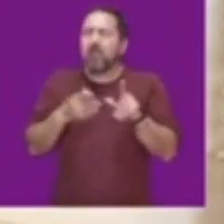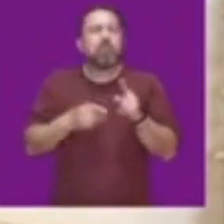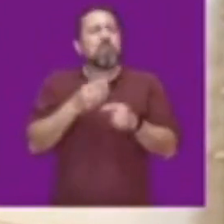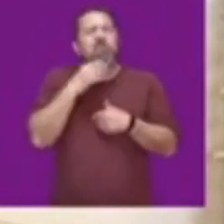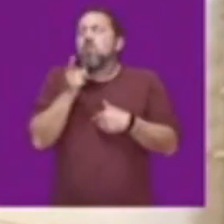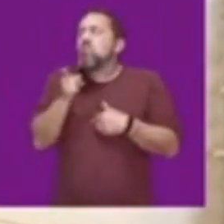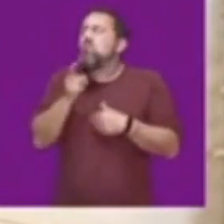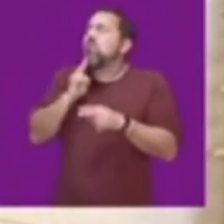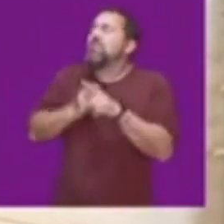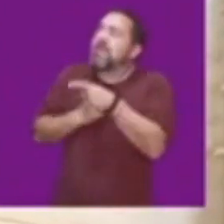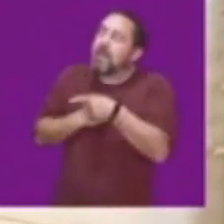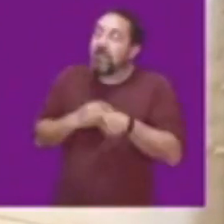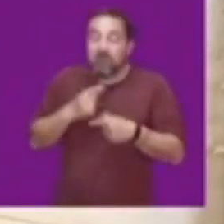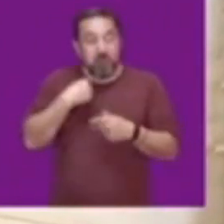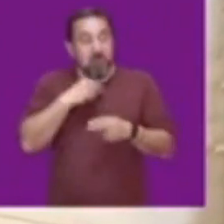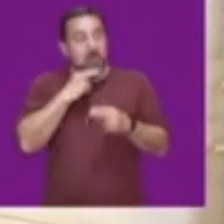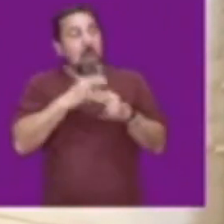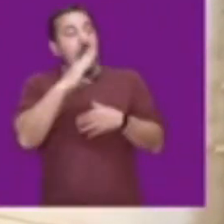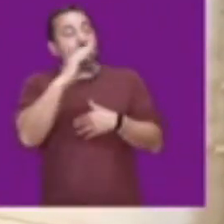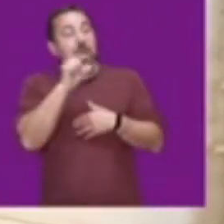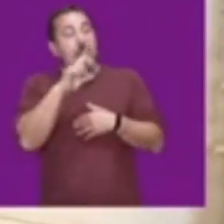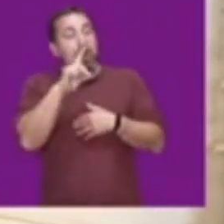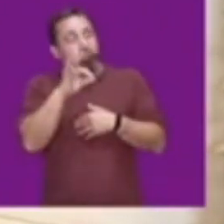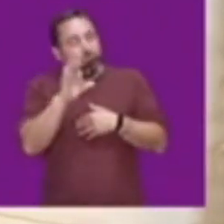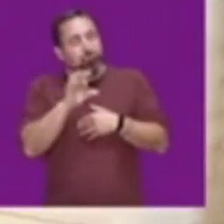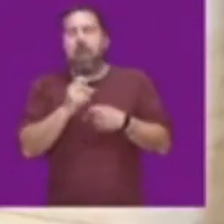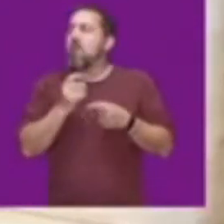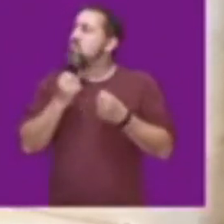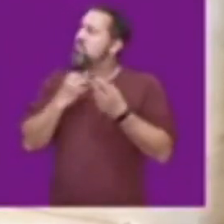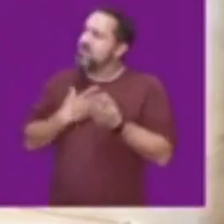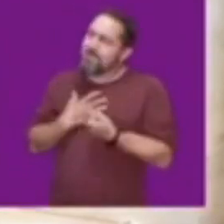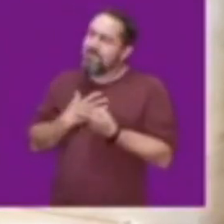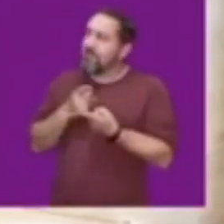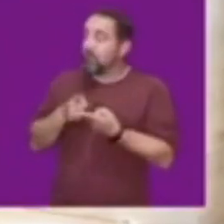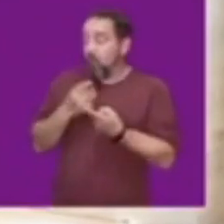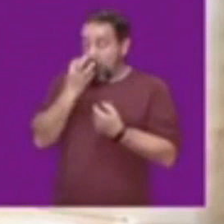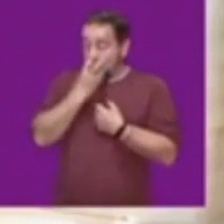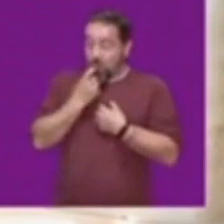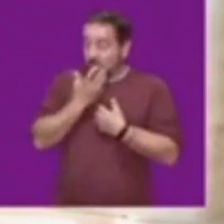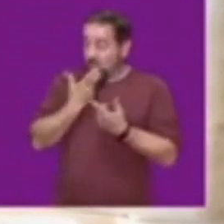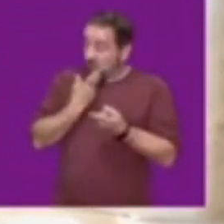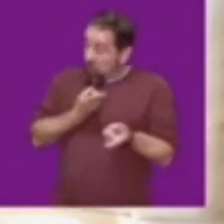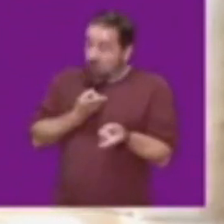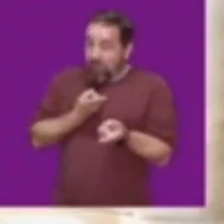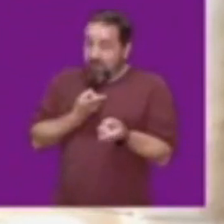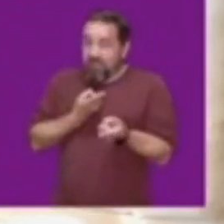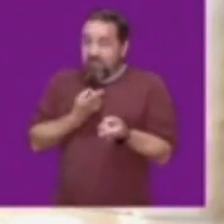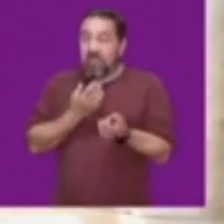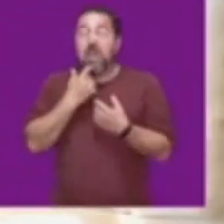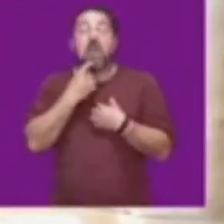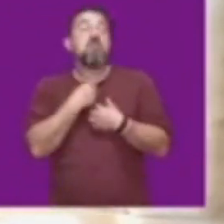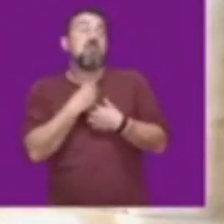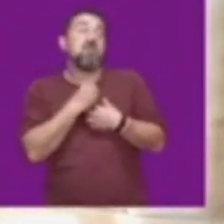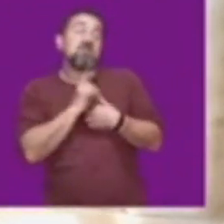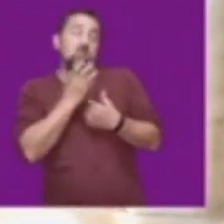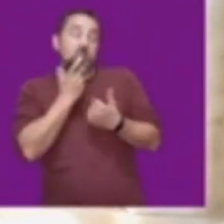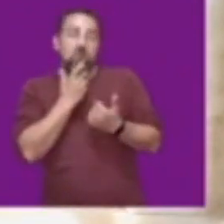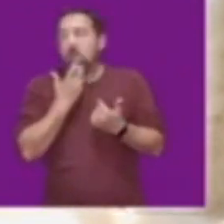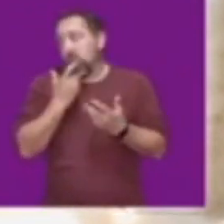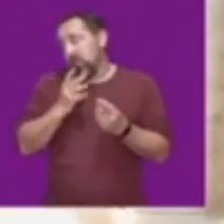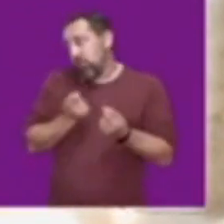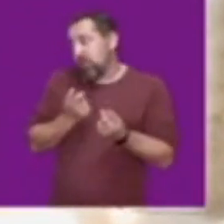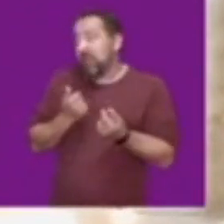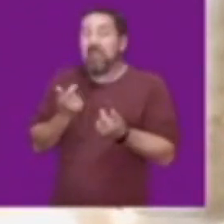llamas? Carlos. Carlos. Muy bien. ¿Y tú conoces algo de estos cuentos? No. ¿Conoces